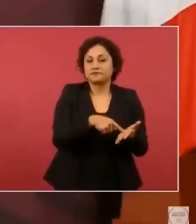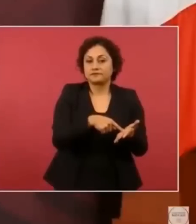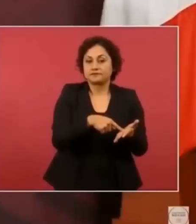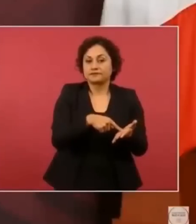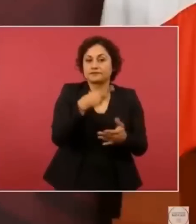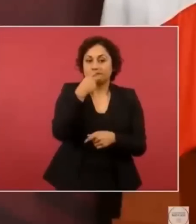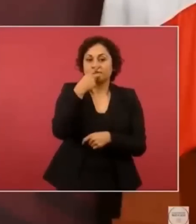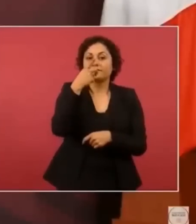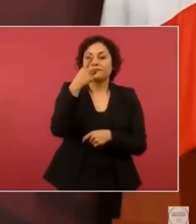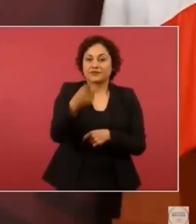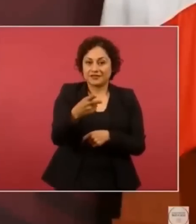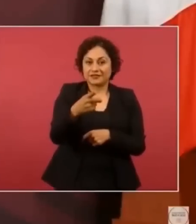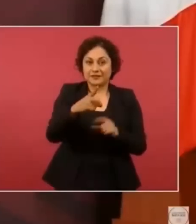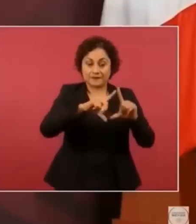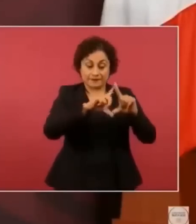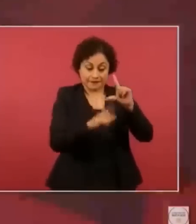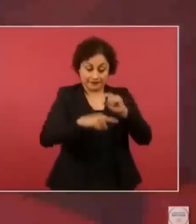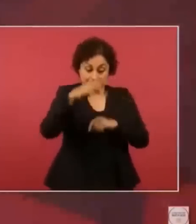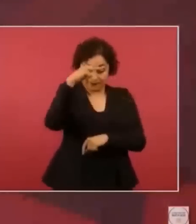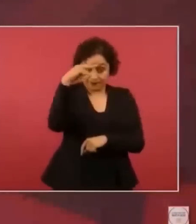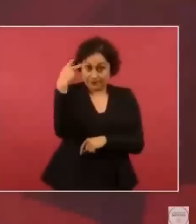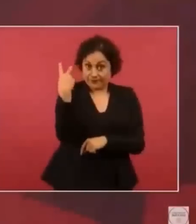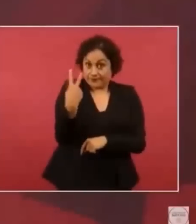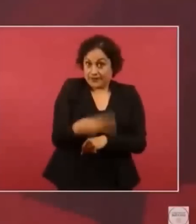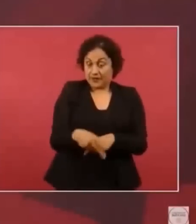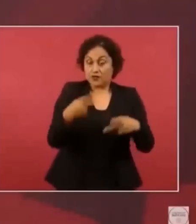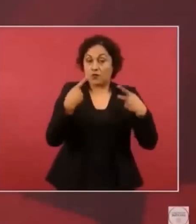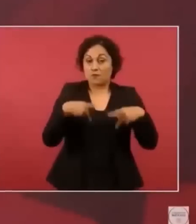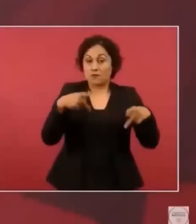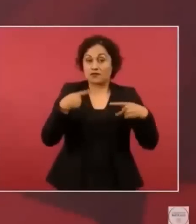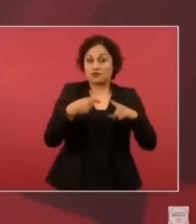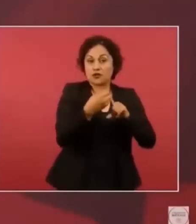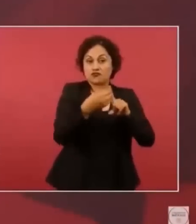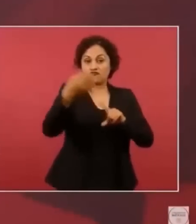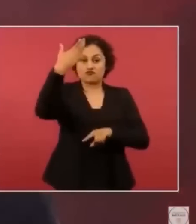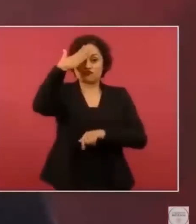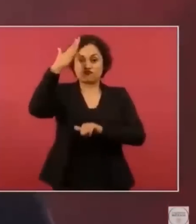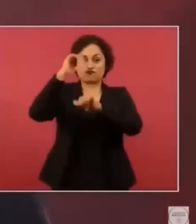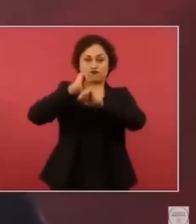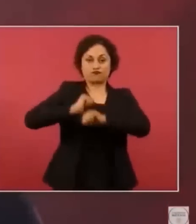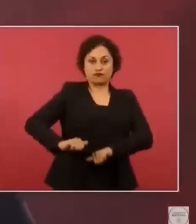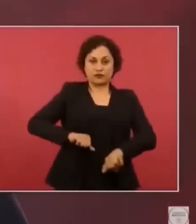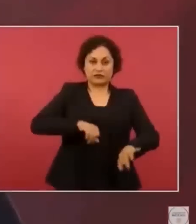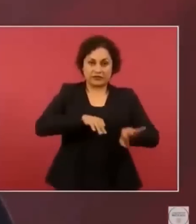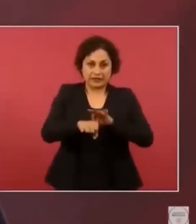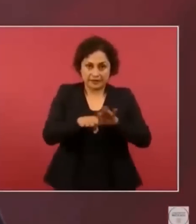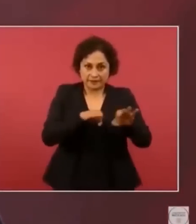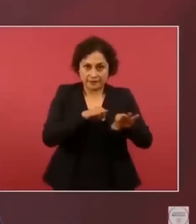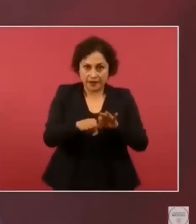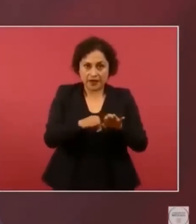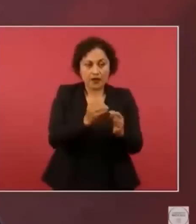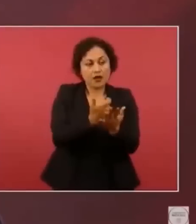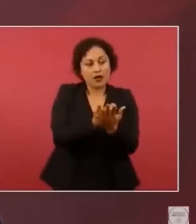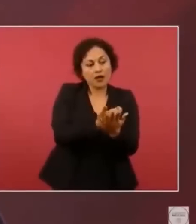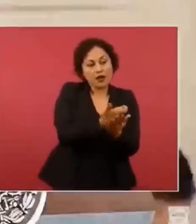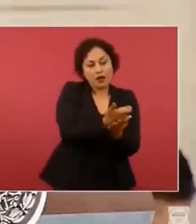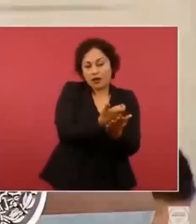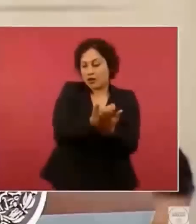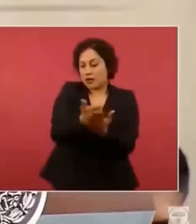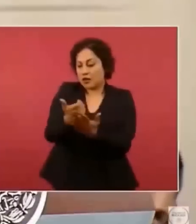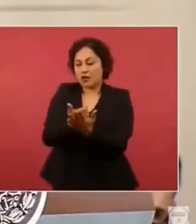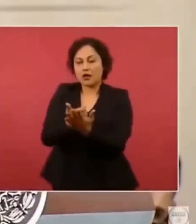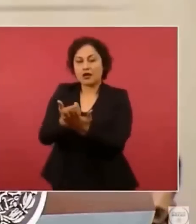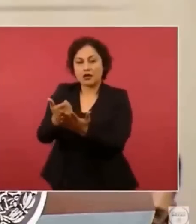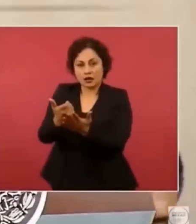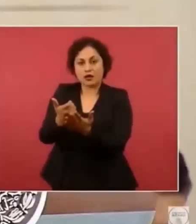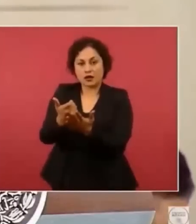Ningún servidor público puede ganar más que lo que es asignado en el presupuesto al presidente de